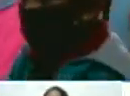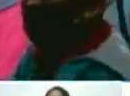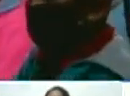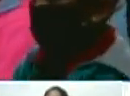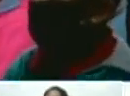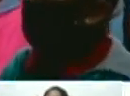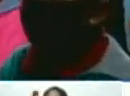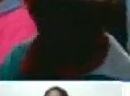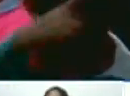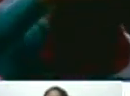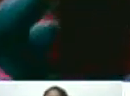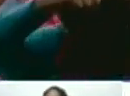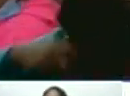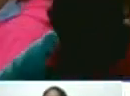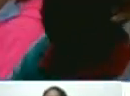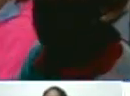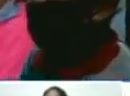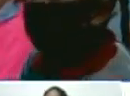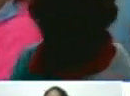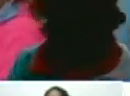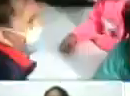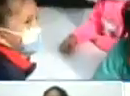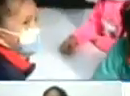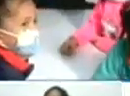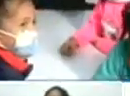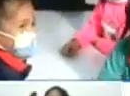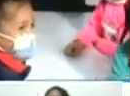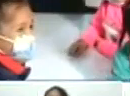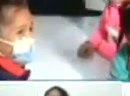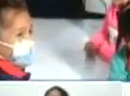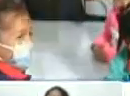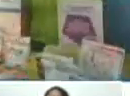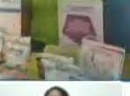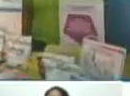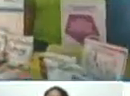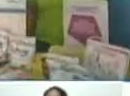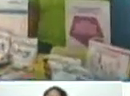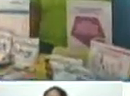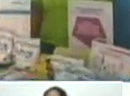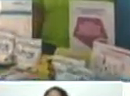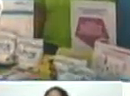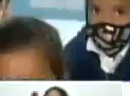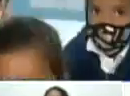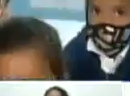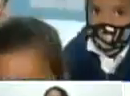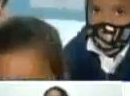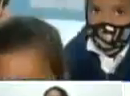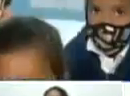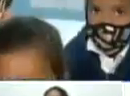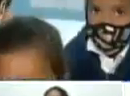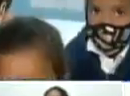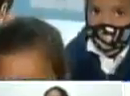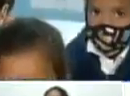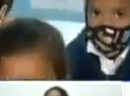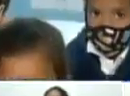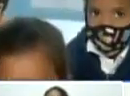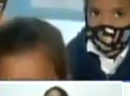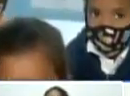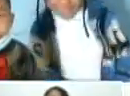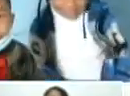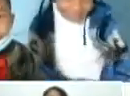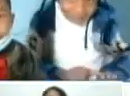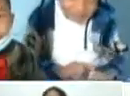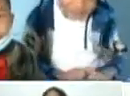de la patria grande, el camino de la patria hermosa, nuestro camino, el camino del